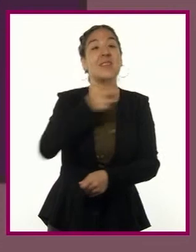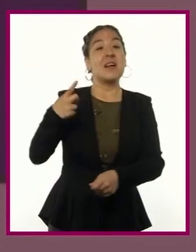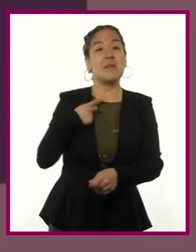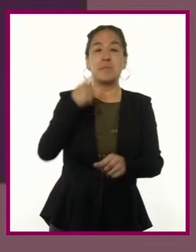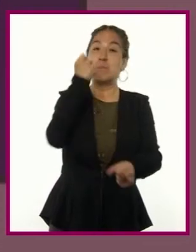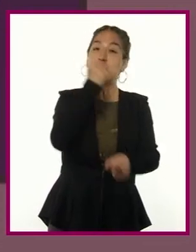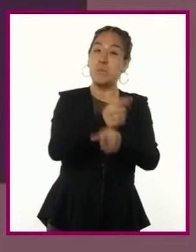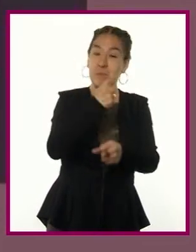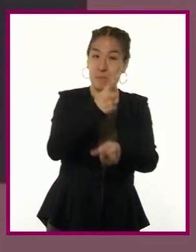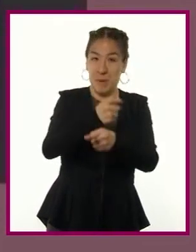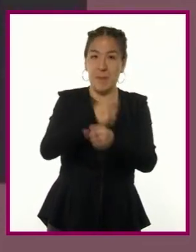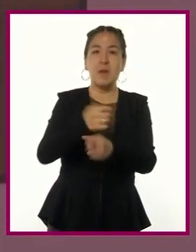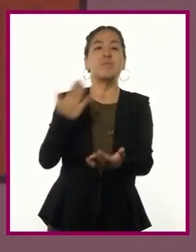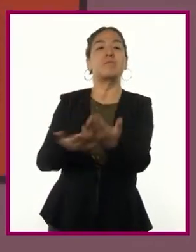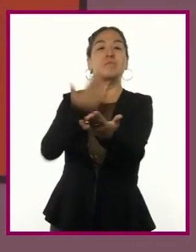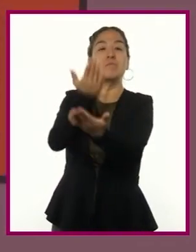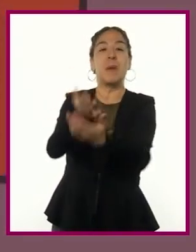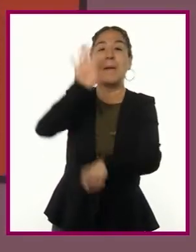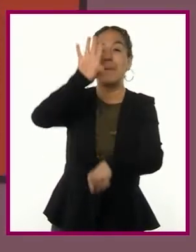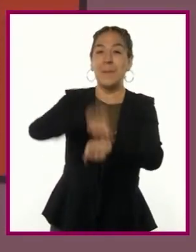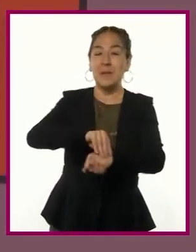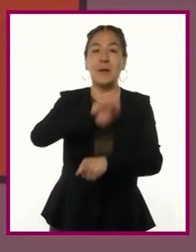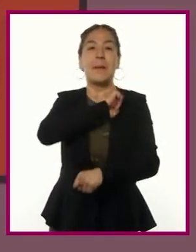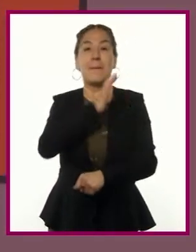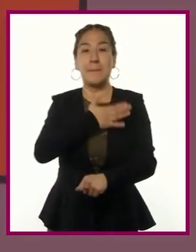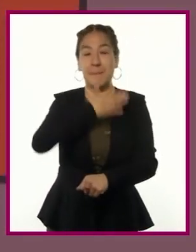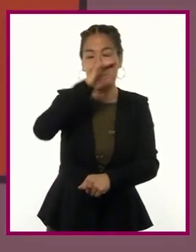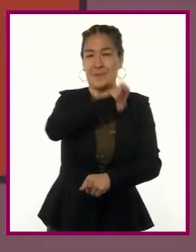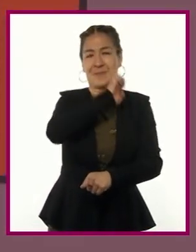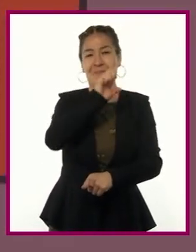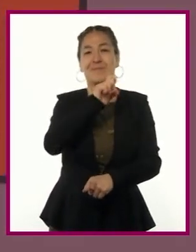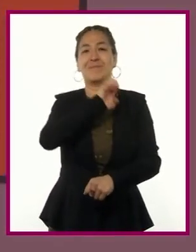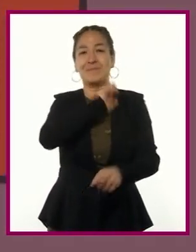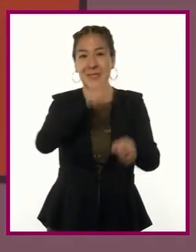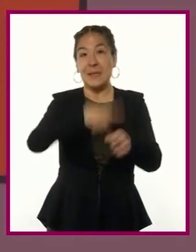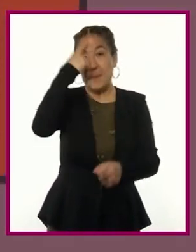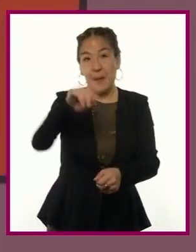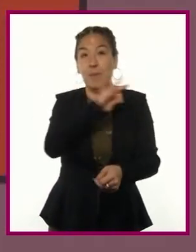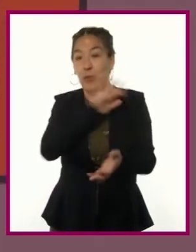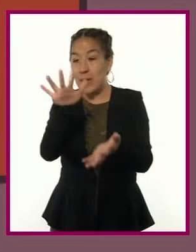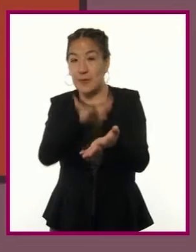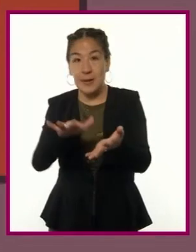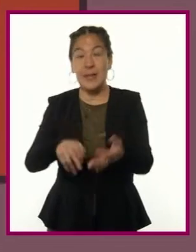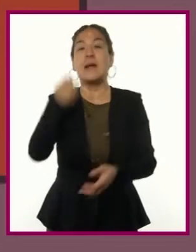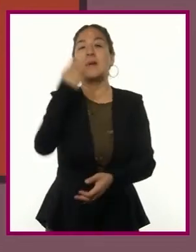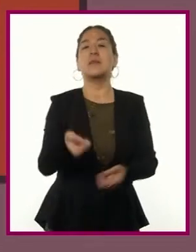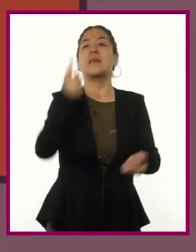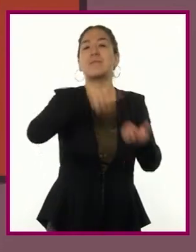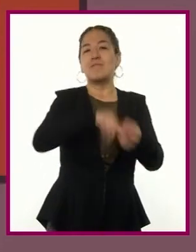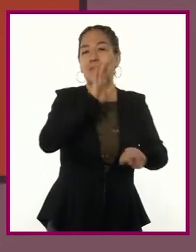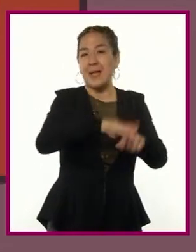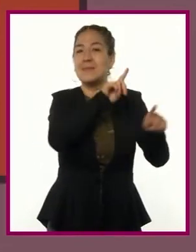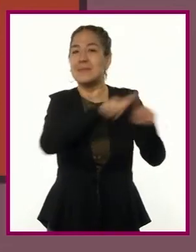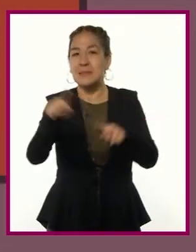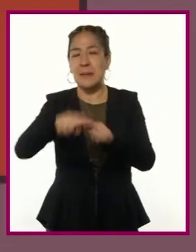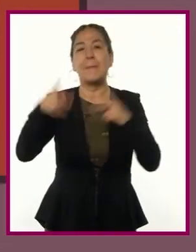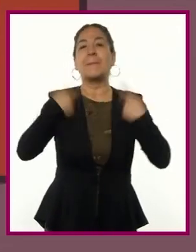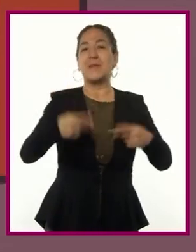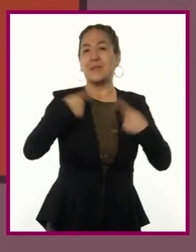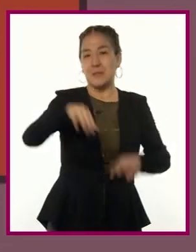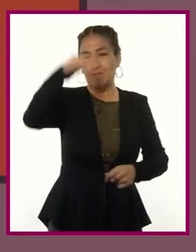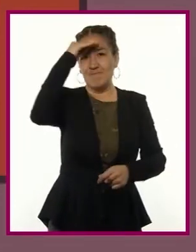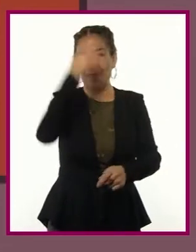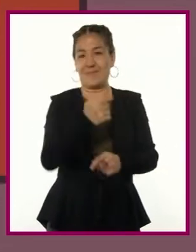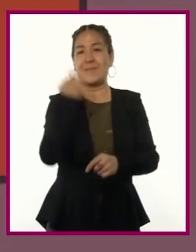especial. Solo personas con alta jerarquía política y económica obtuvieron ejemplares de algunos pensadores